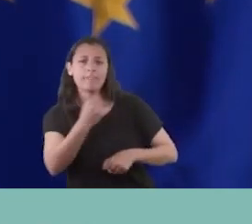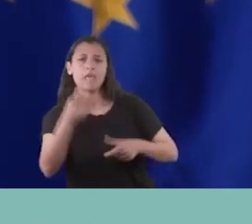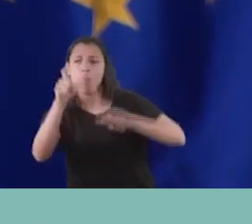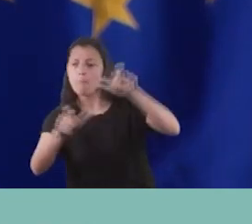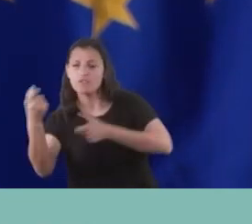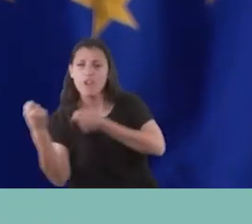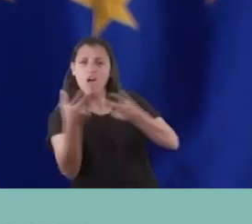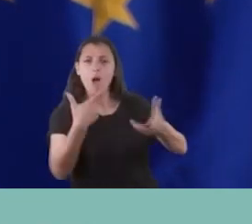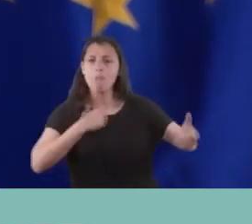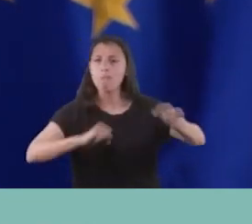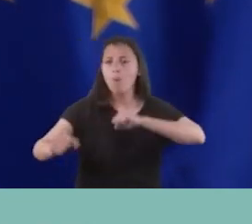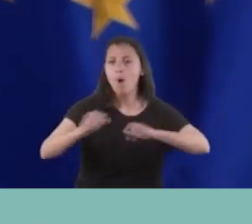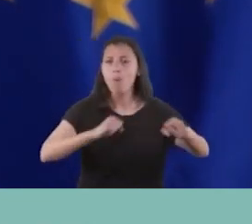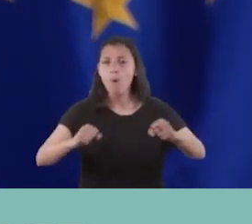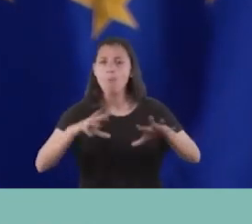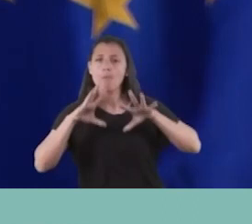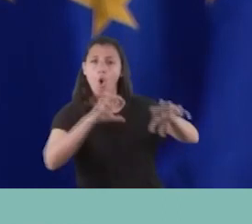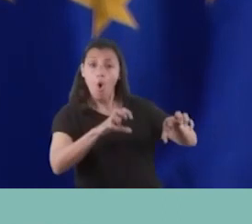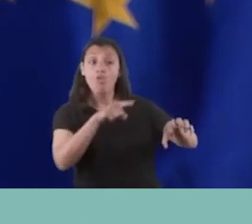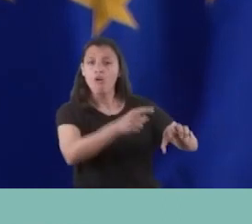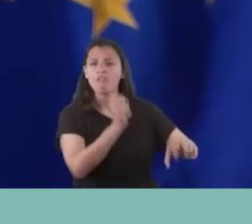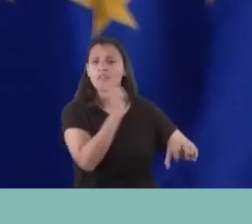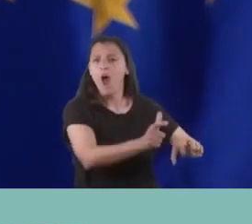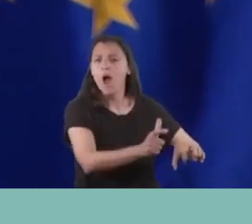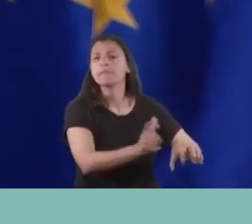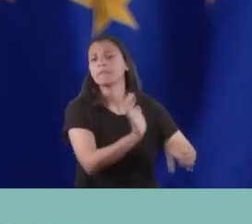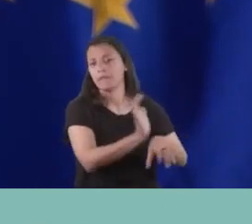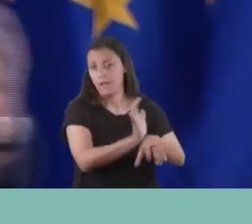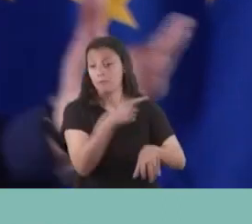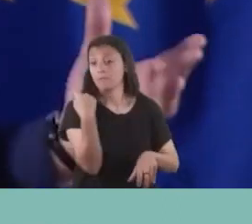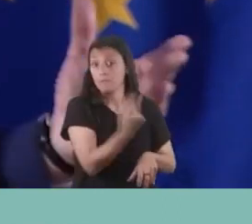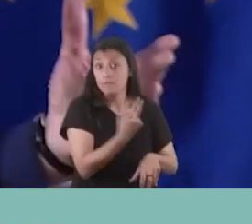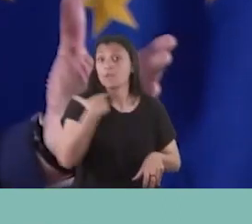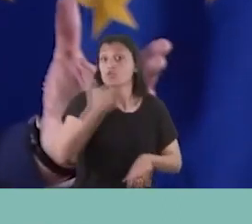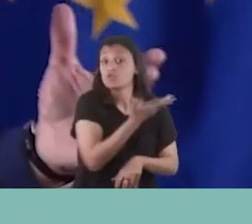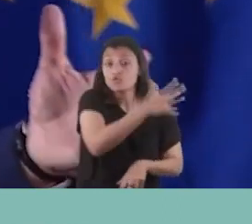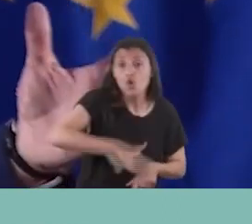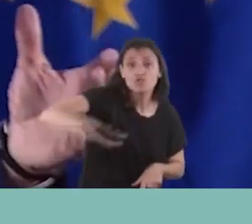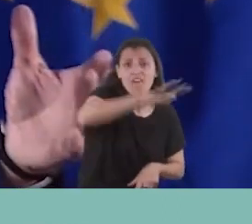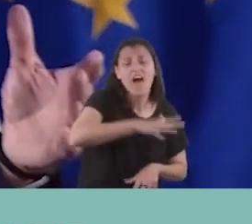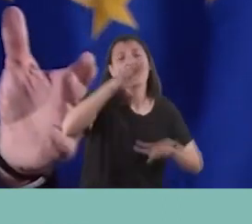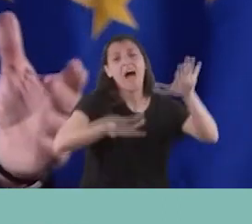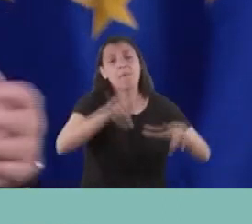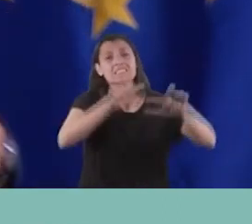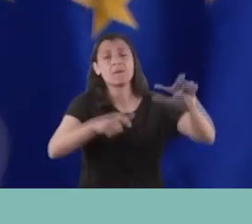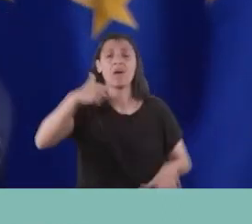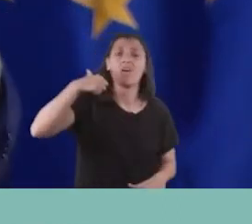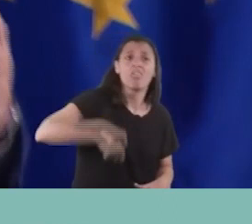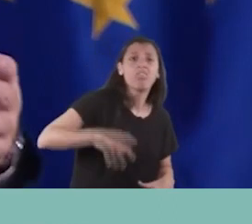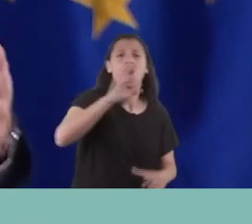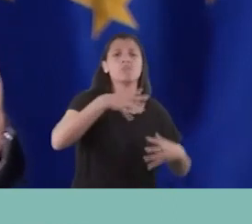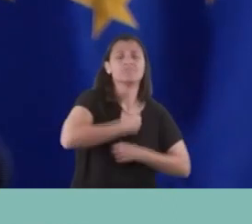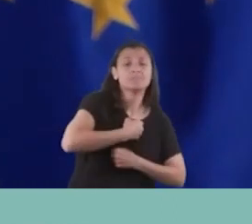facilidad para sembrar su prédica. Porque en una sociedad desalentada, las palabras